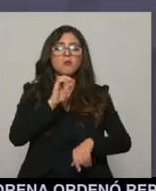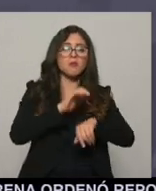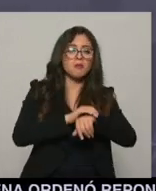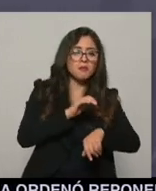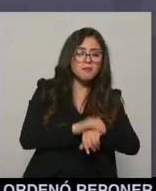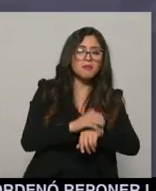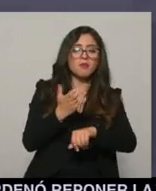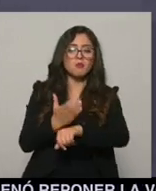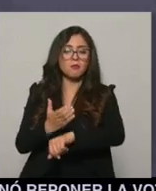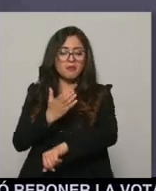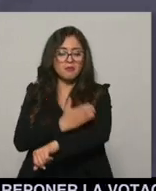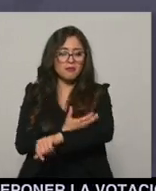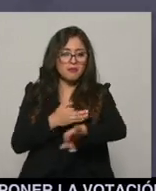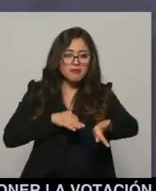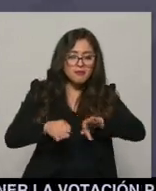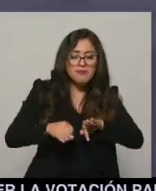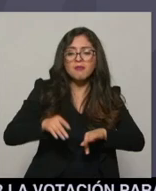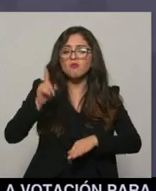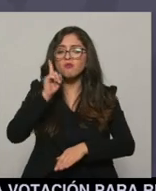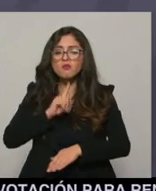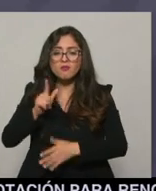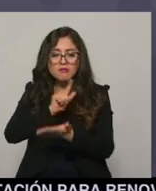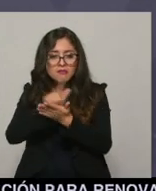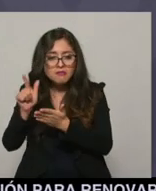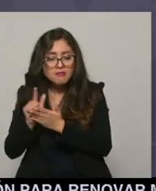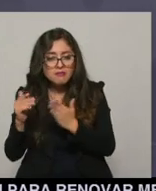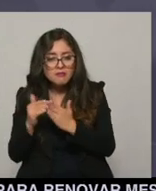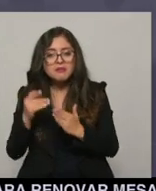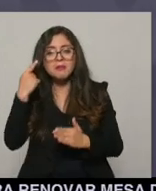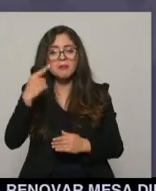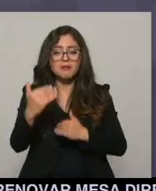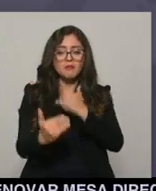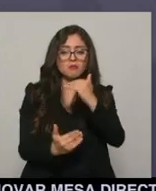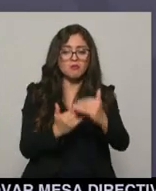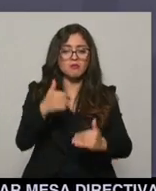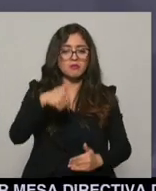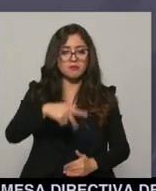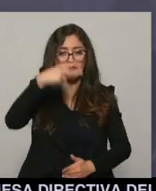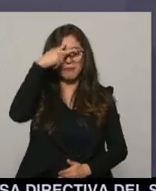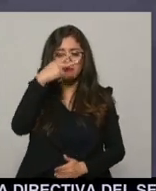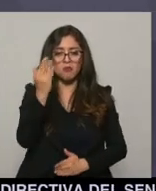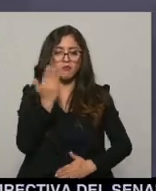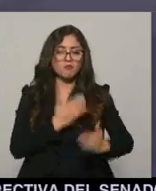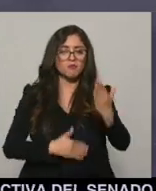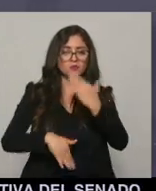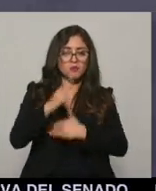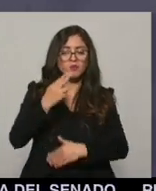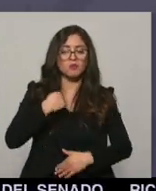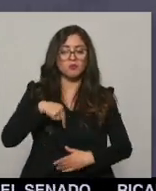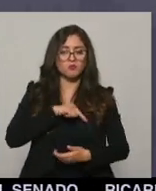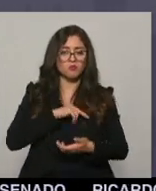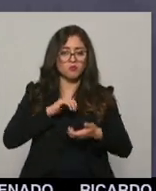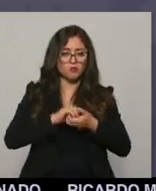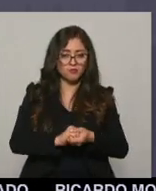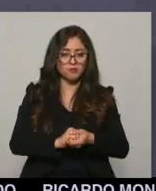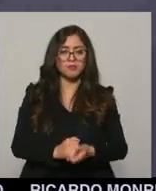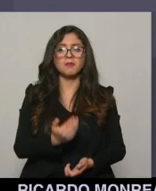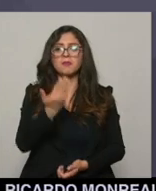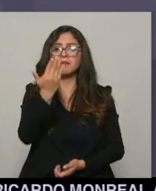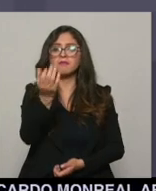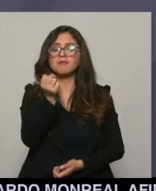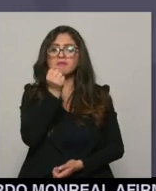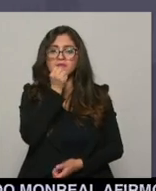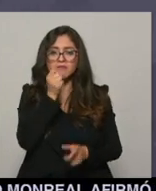mujeres que dan servicio, que trabajan para que este sea un buen país. Entonces, pues vamos a solidarizar. Tenemos segundos.